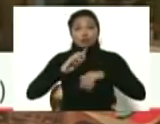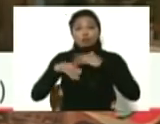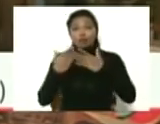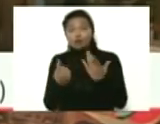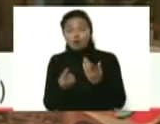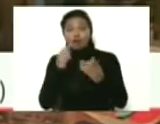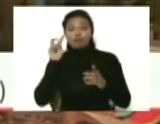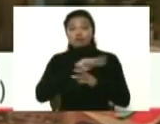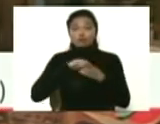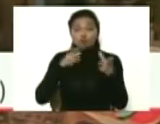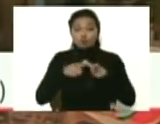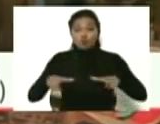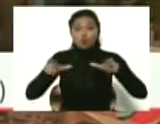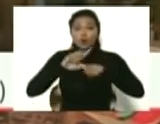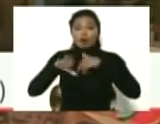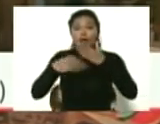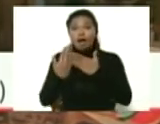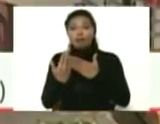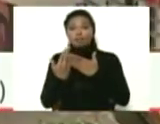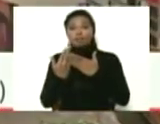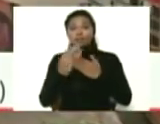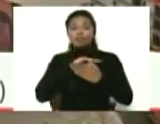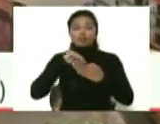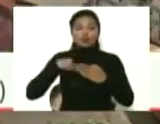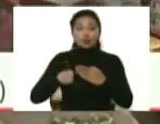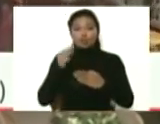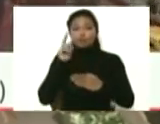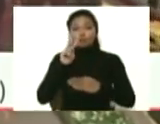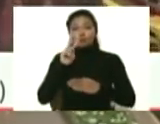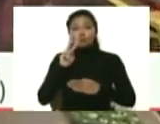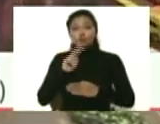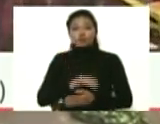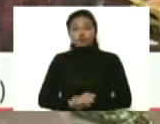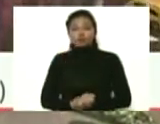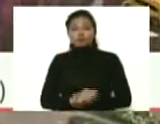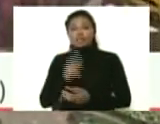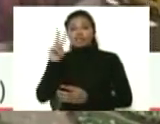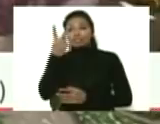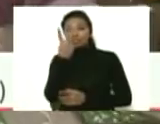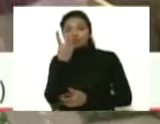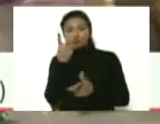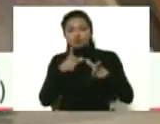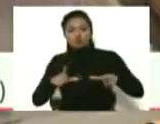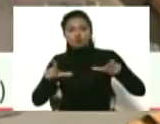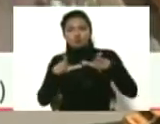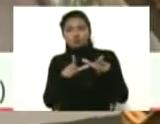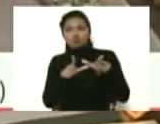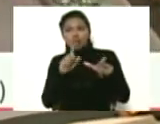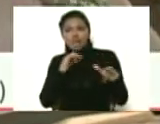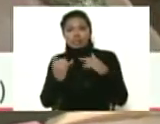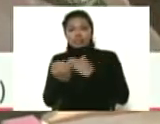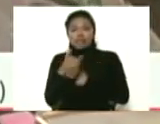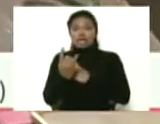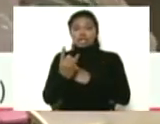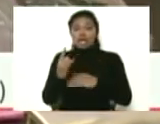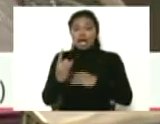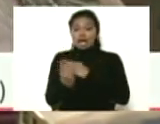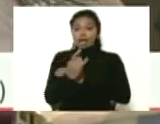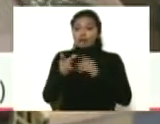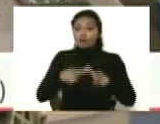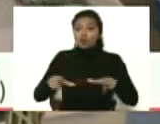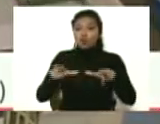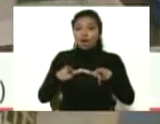todas nuestras escuadras hacia la fijación de la segunda escuadra, que es la de Engaño, que entra por el sector